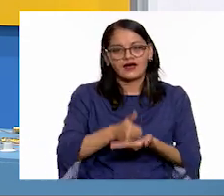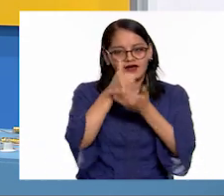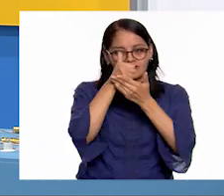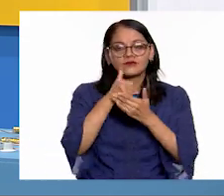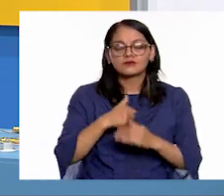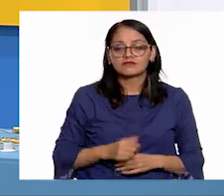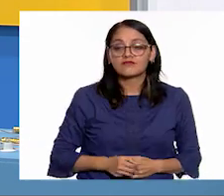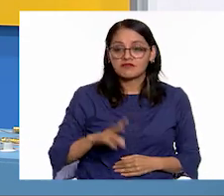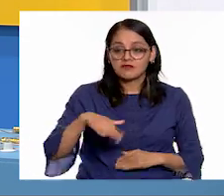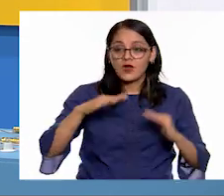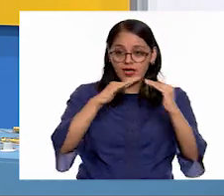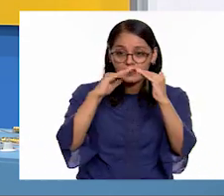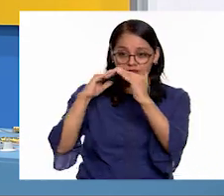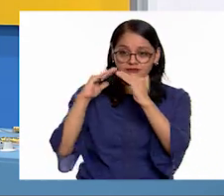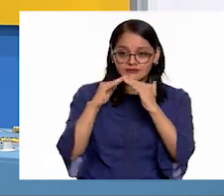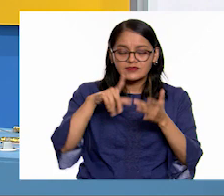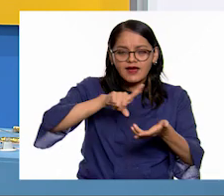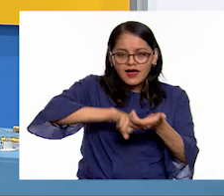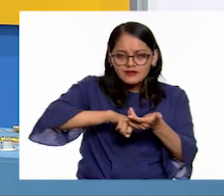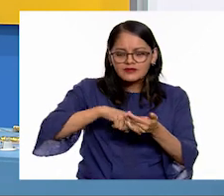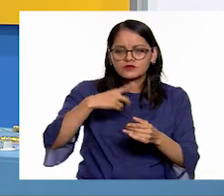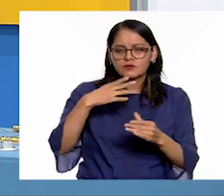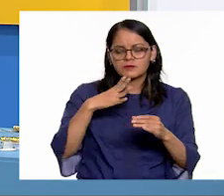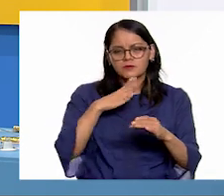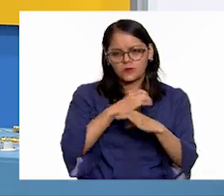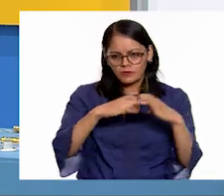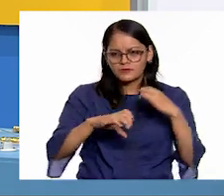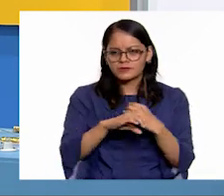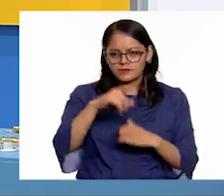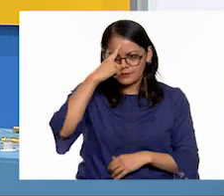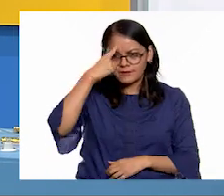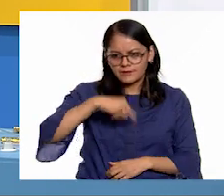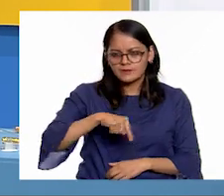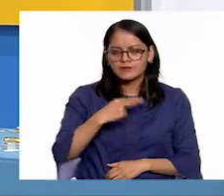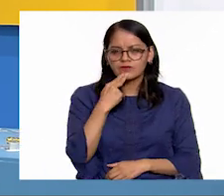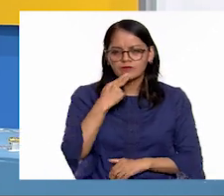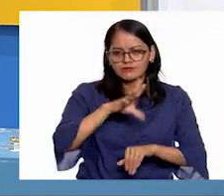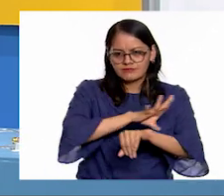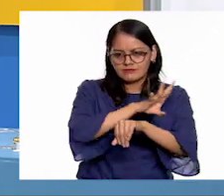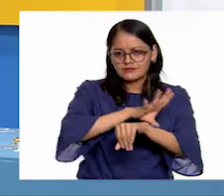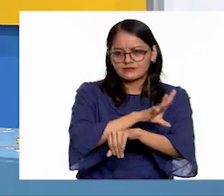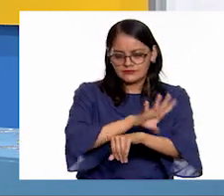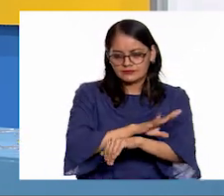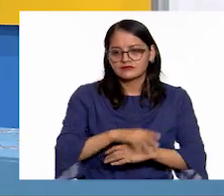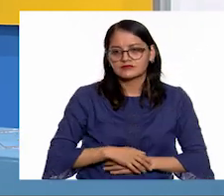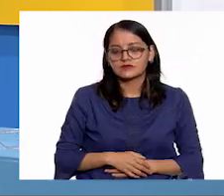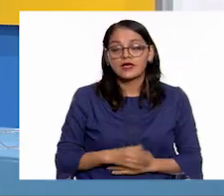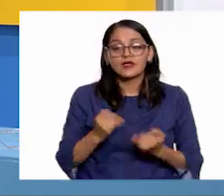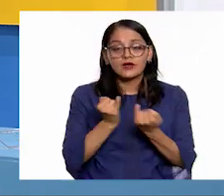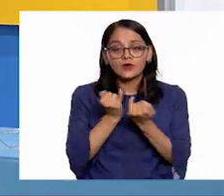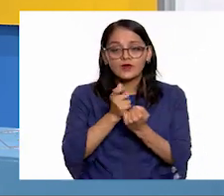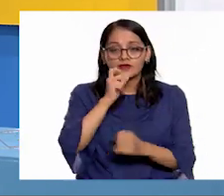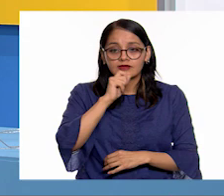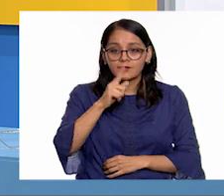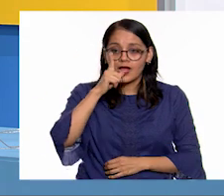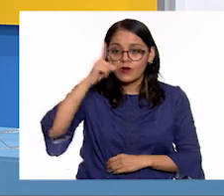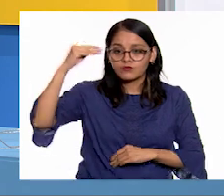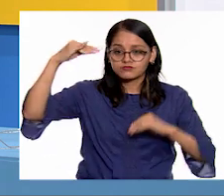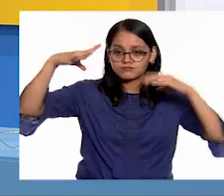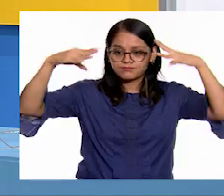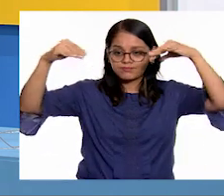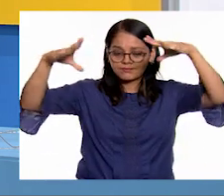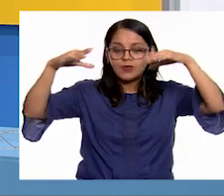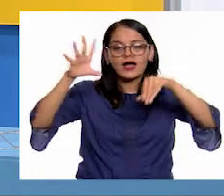existen todo tipo de aparatos y electrodomésticos que funcionan con corriente eléctrica, además del sistema de iluminación, y no